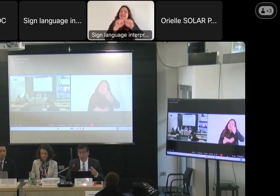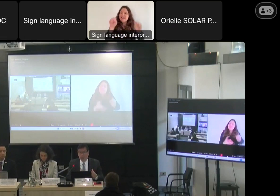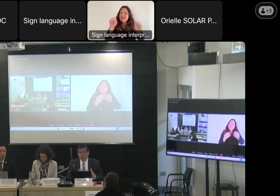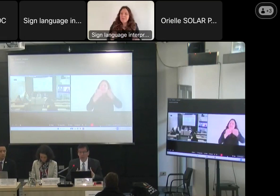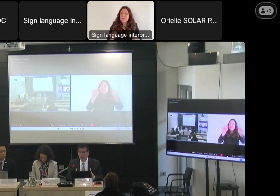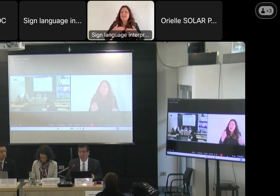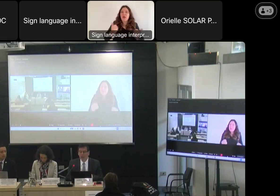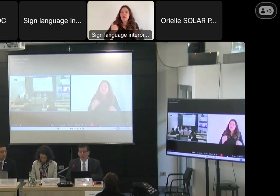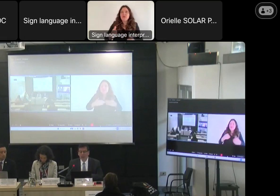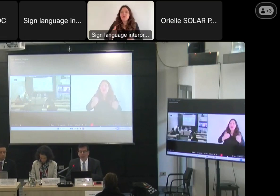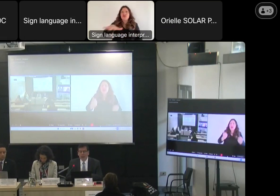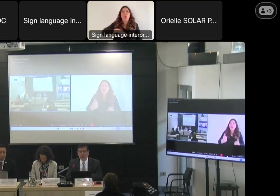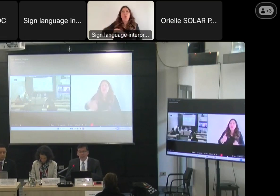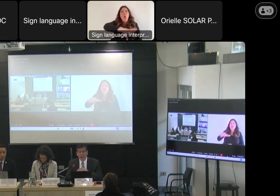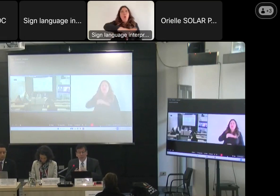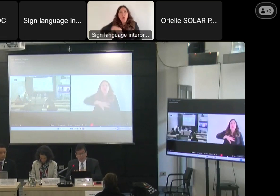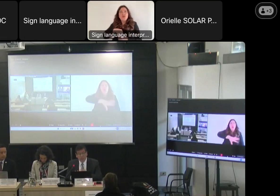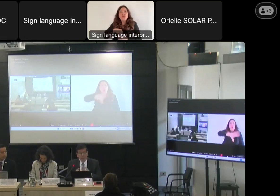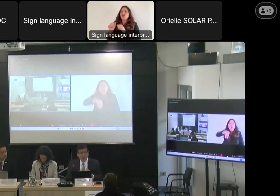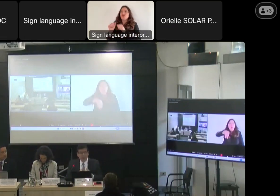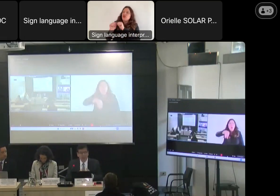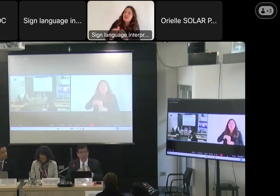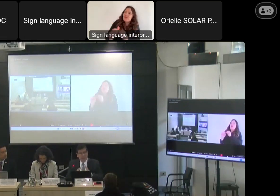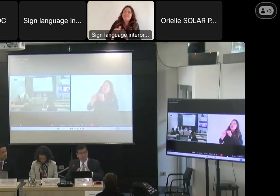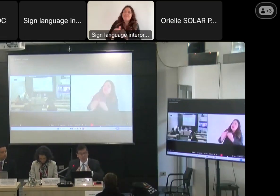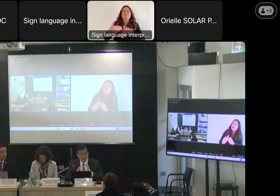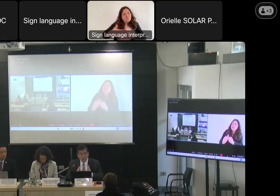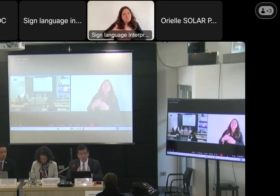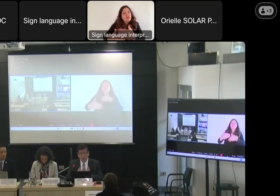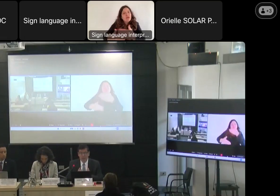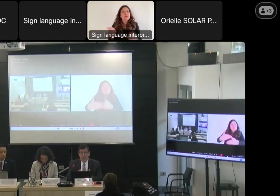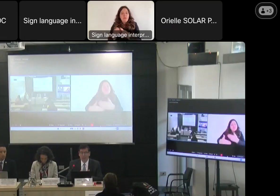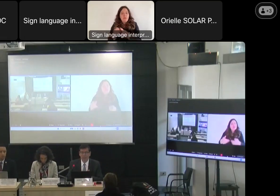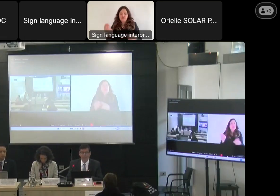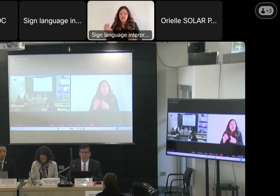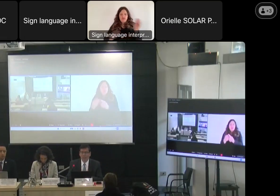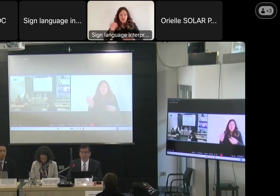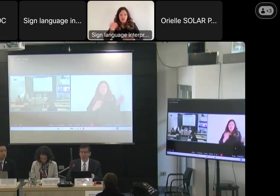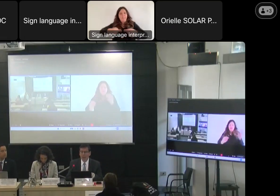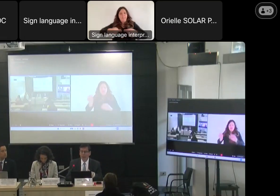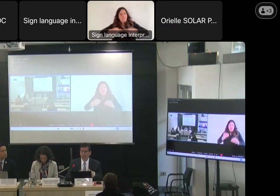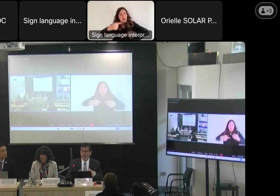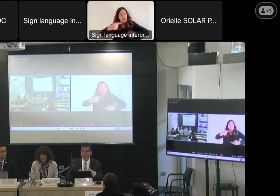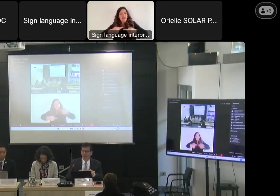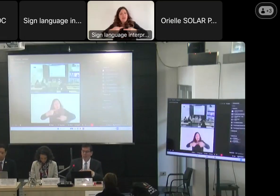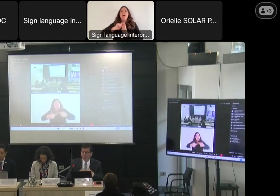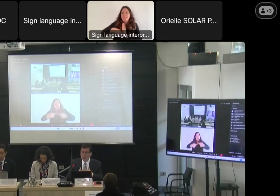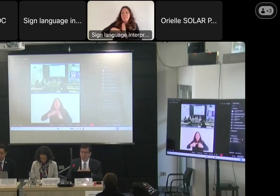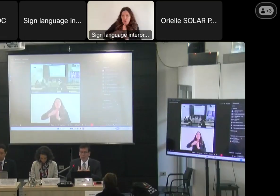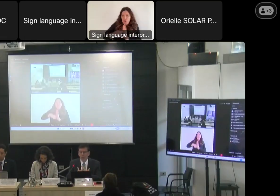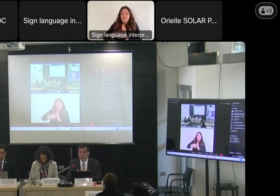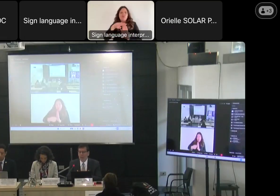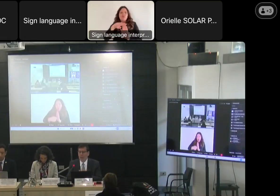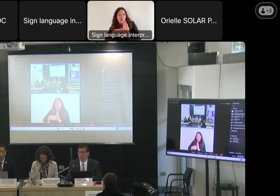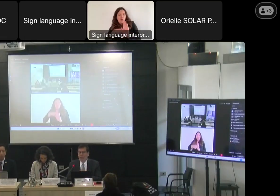integrales, sostenibles y resilientes, así como también diseñar e implementar políticas integrales, programas e iniciativas que apunten